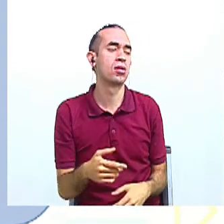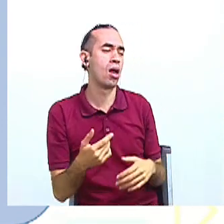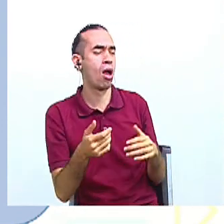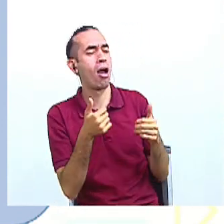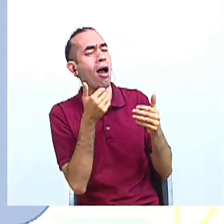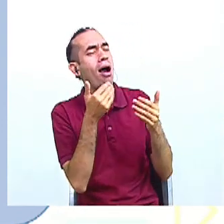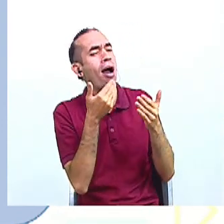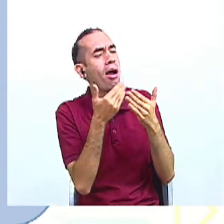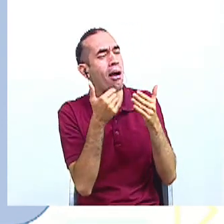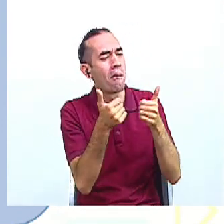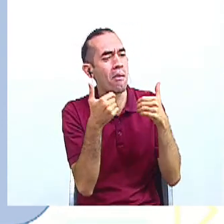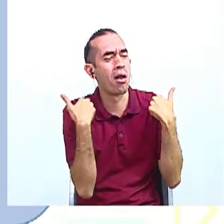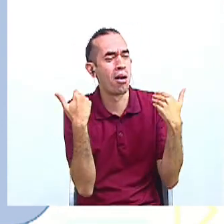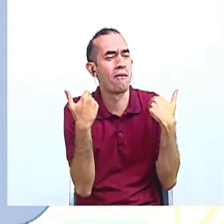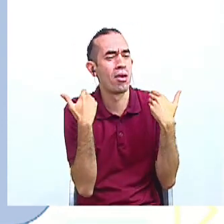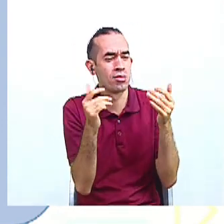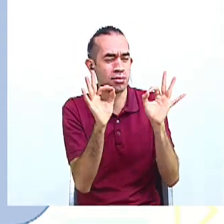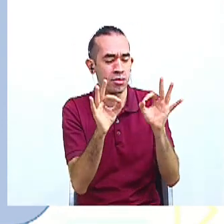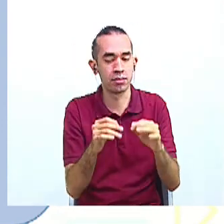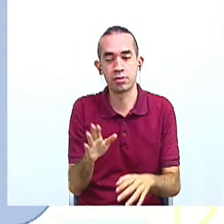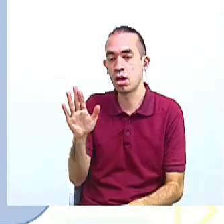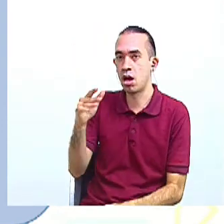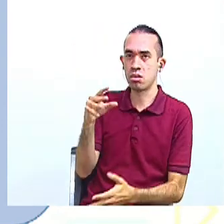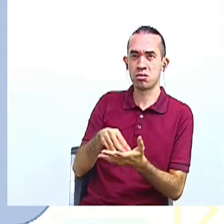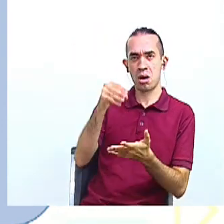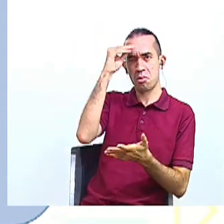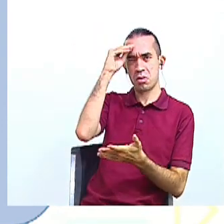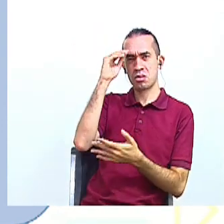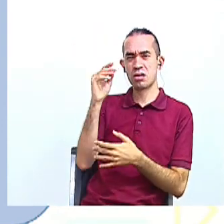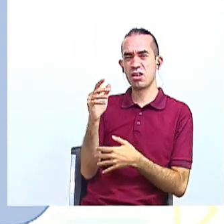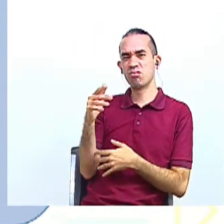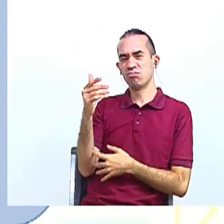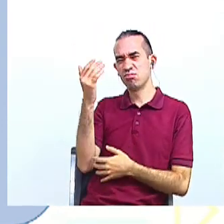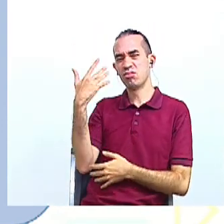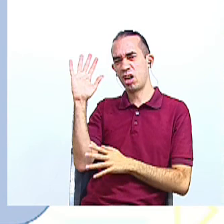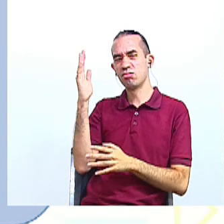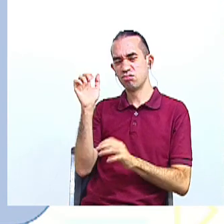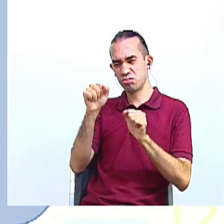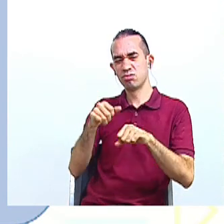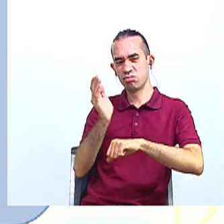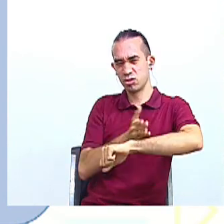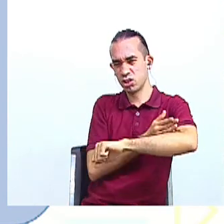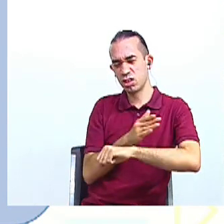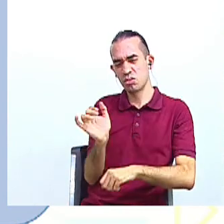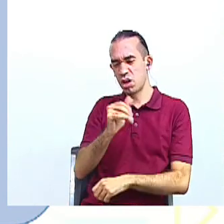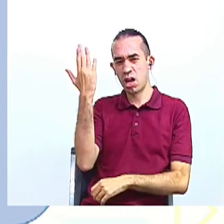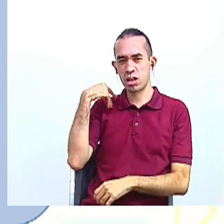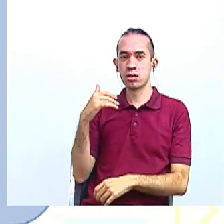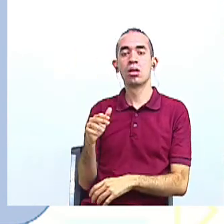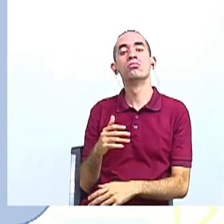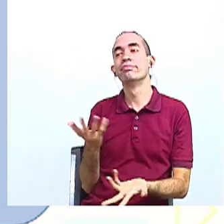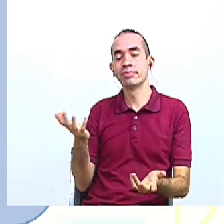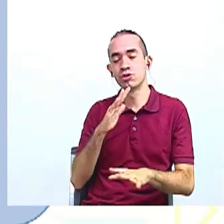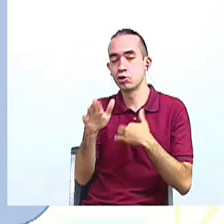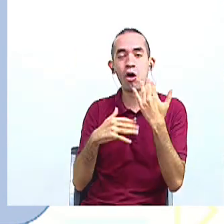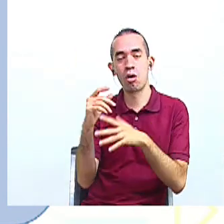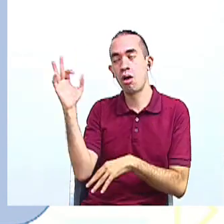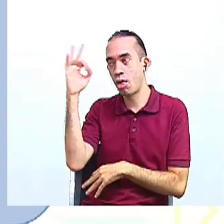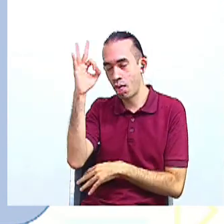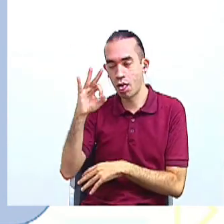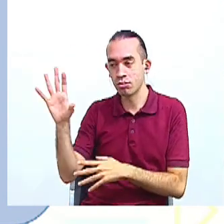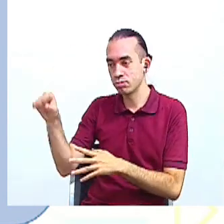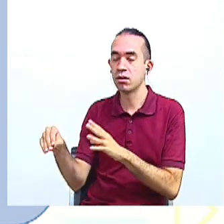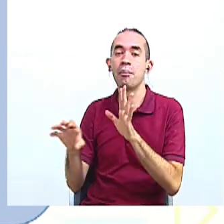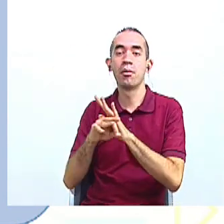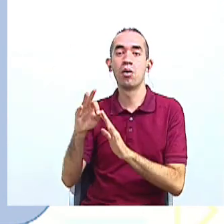claro. Profe, y como moraleja, lo mismo la vez pasada, ¿qué puedo mejorar? Apagando todo lo que me distrae, porque a mí me pasa